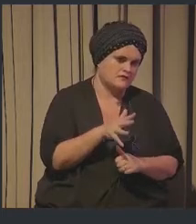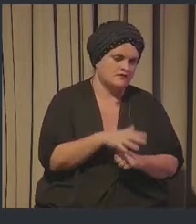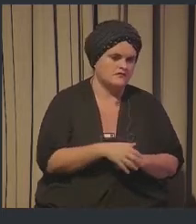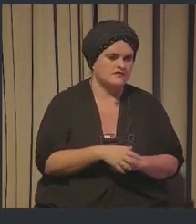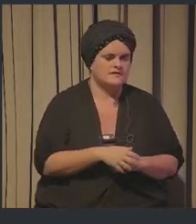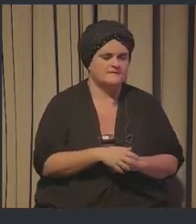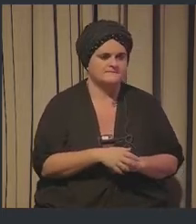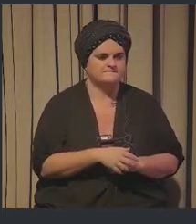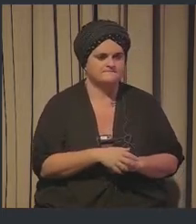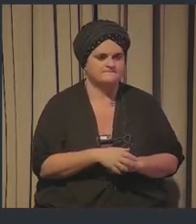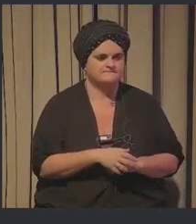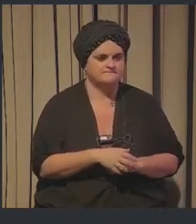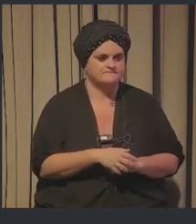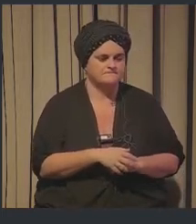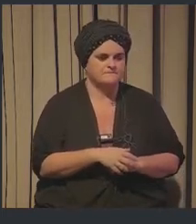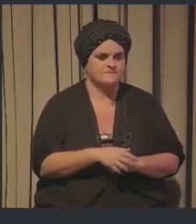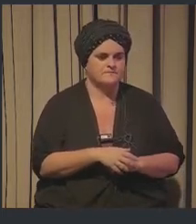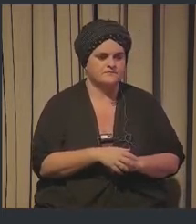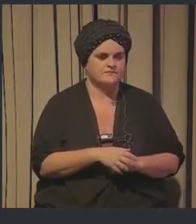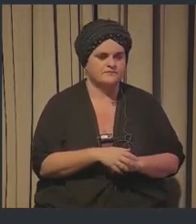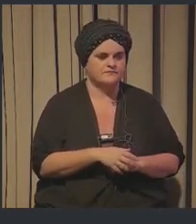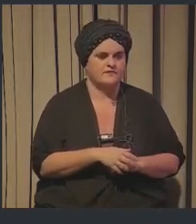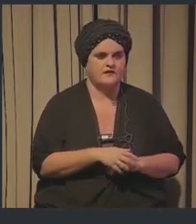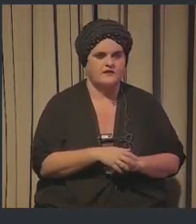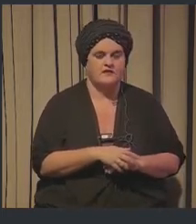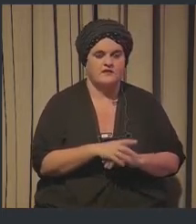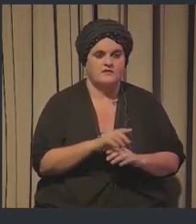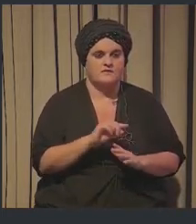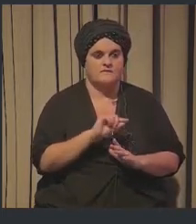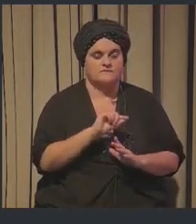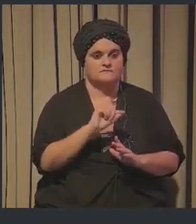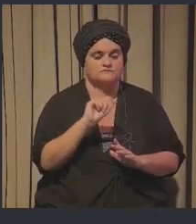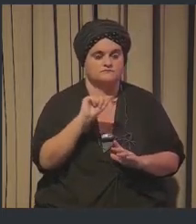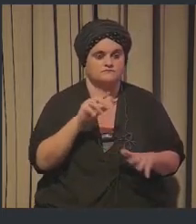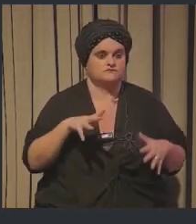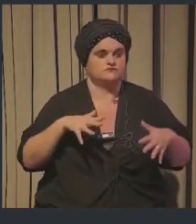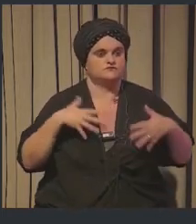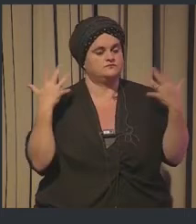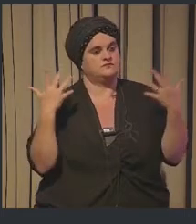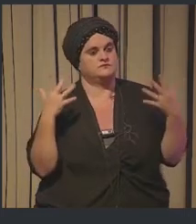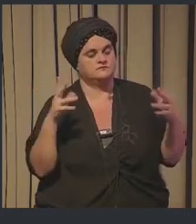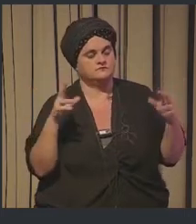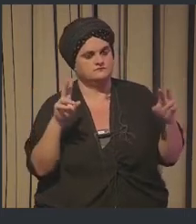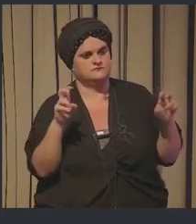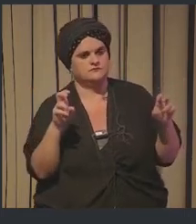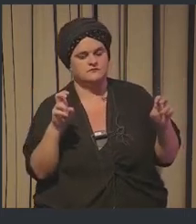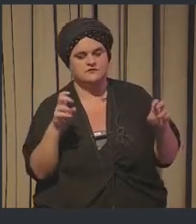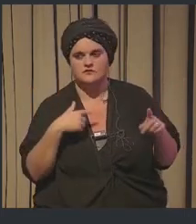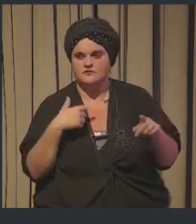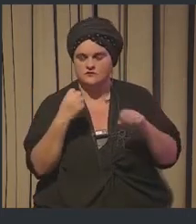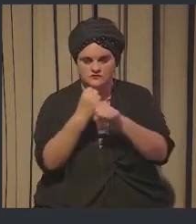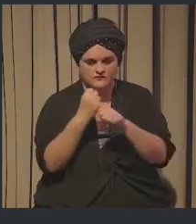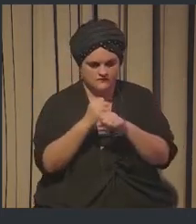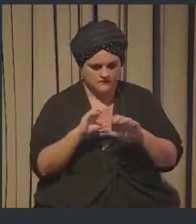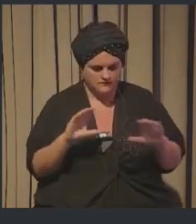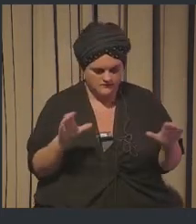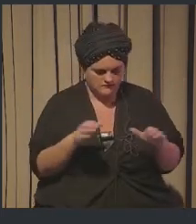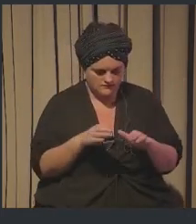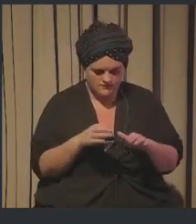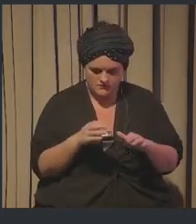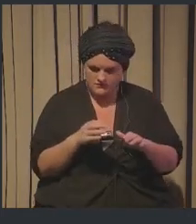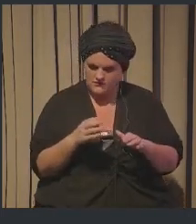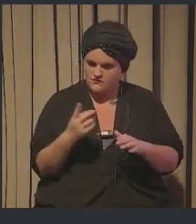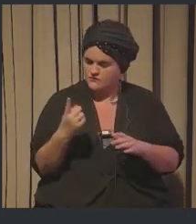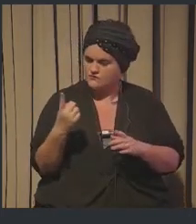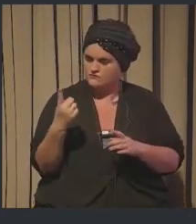bien. El factor sorpresa. Algunas veces esto es importante, especialmente en el trabajo. Estás en una reunión y alguien presenta un